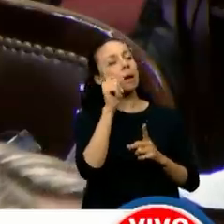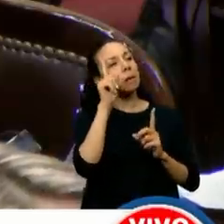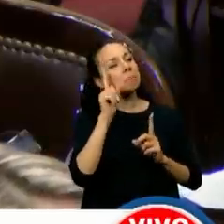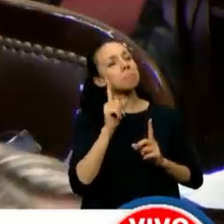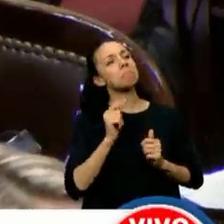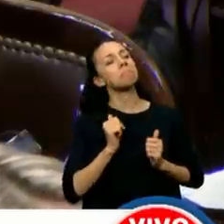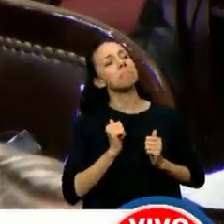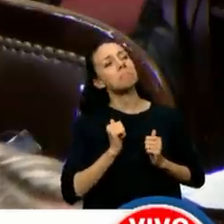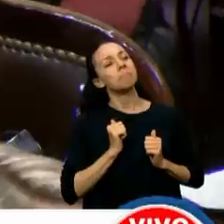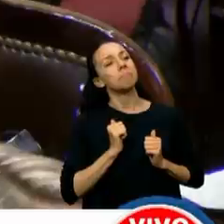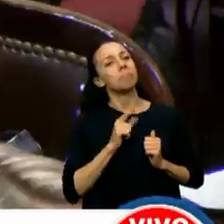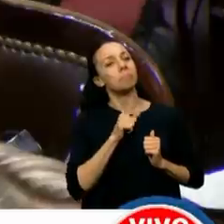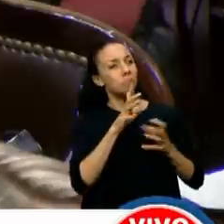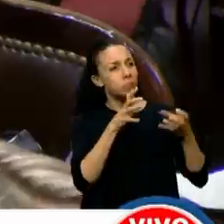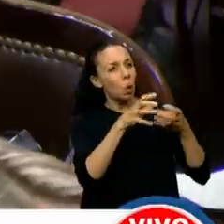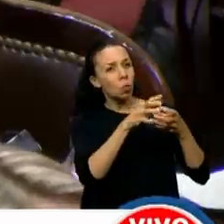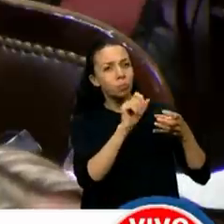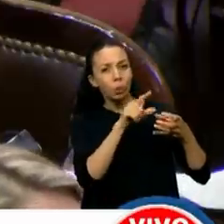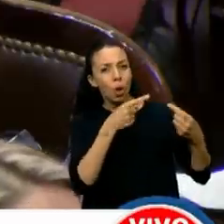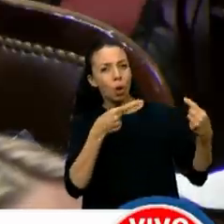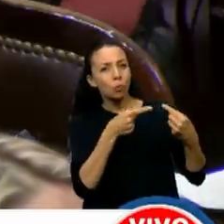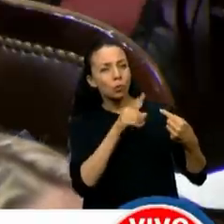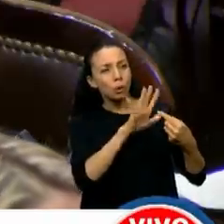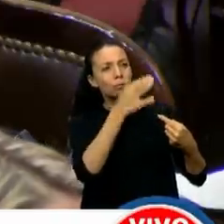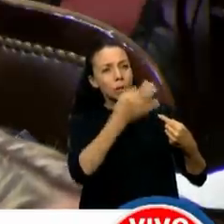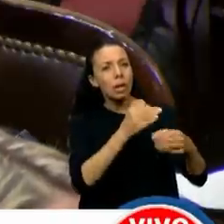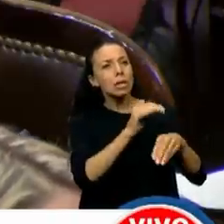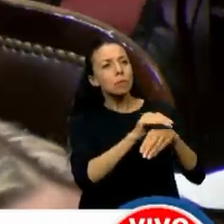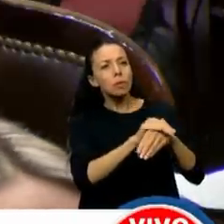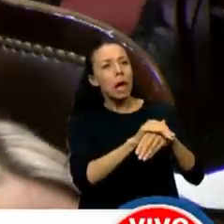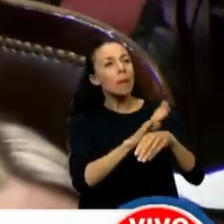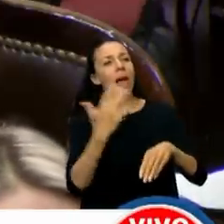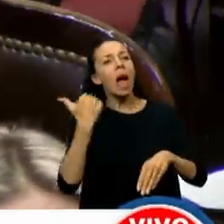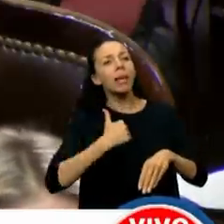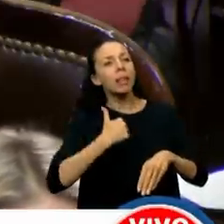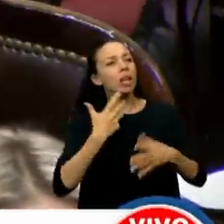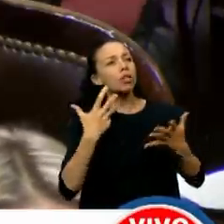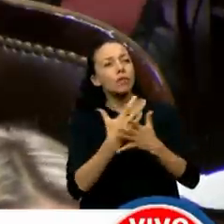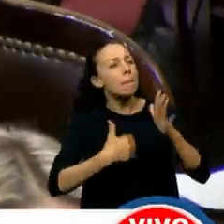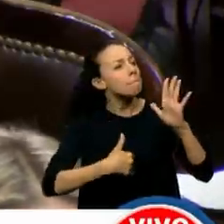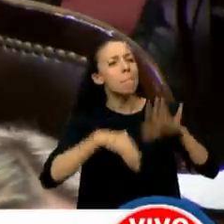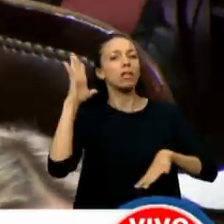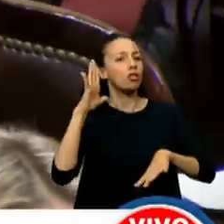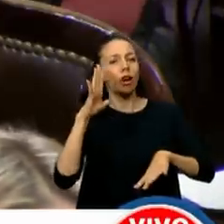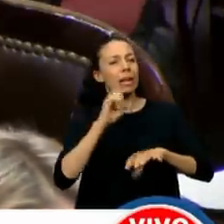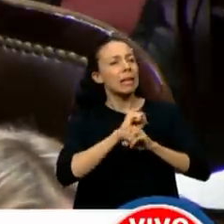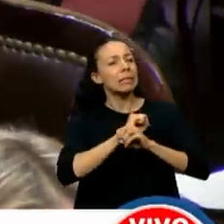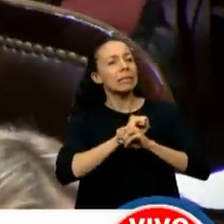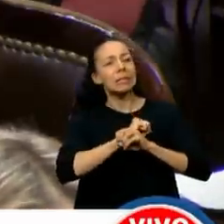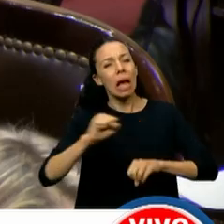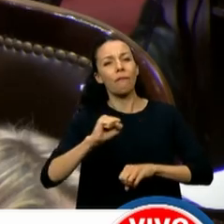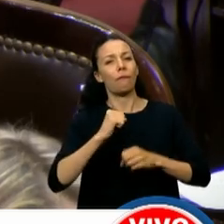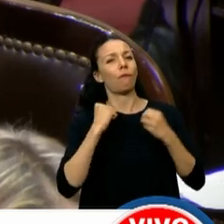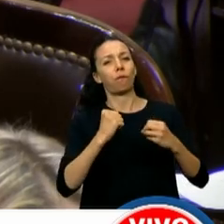que fue responsable de la mayor estafa que sufre la argentina en los últimos en la